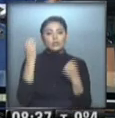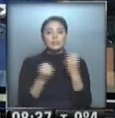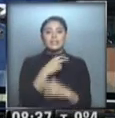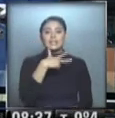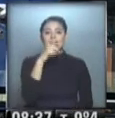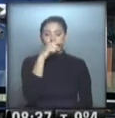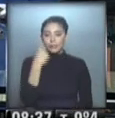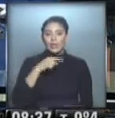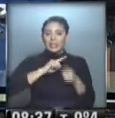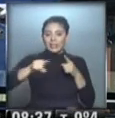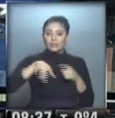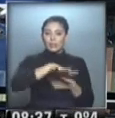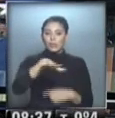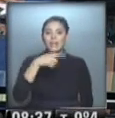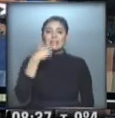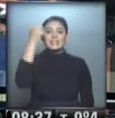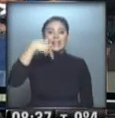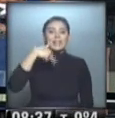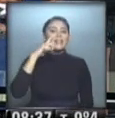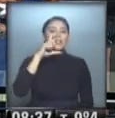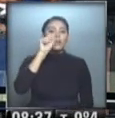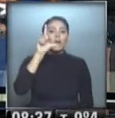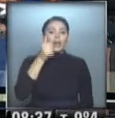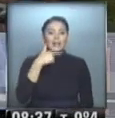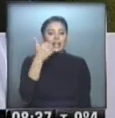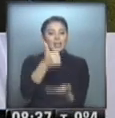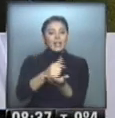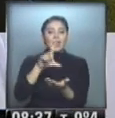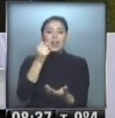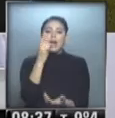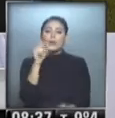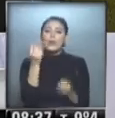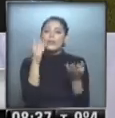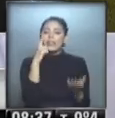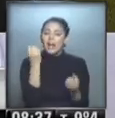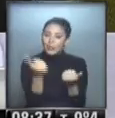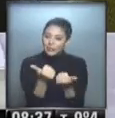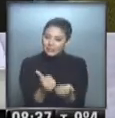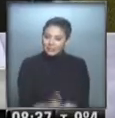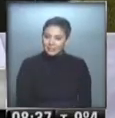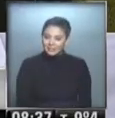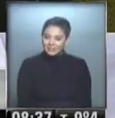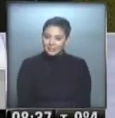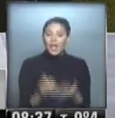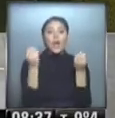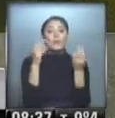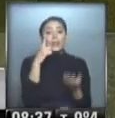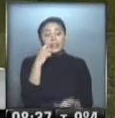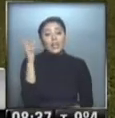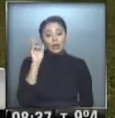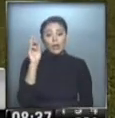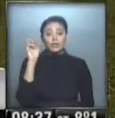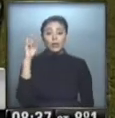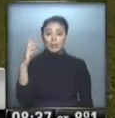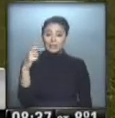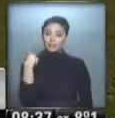- vamos en vivo a ser nicolás así está laura mayor que buen día laura cómo estás buen día roberto